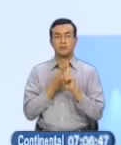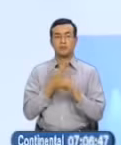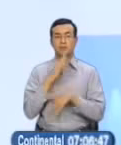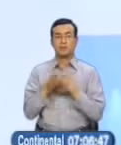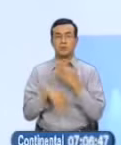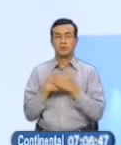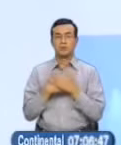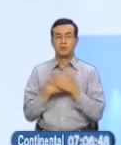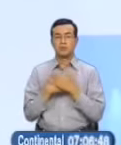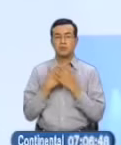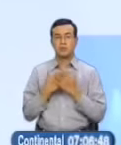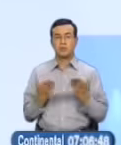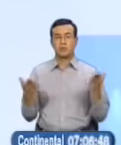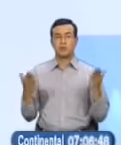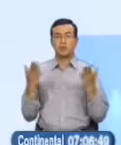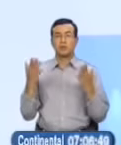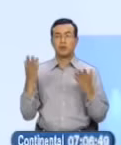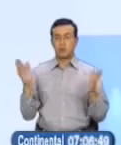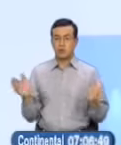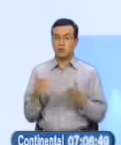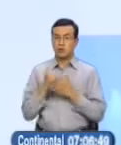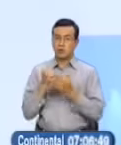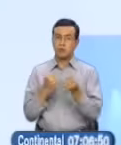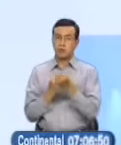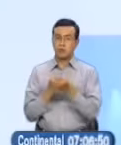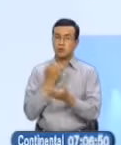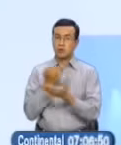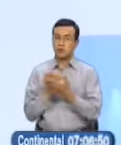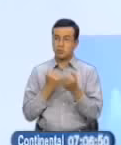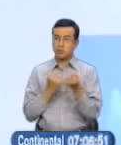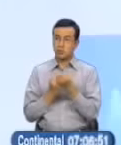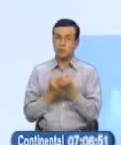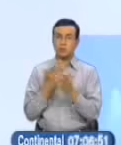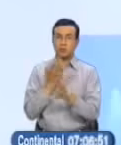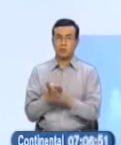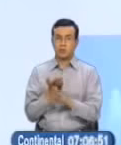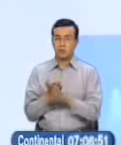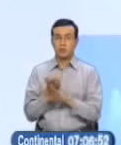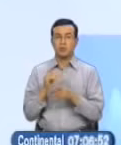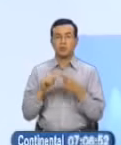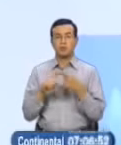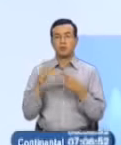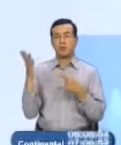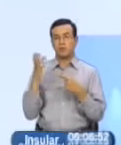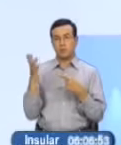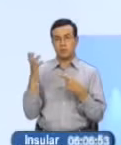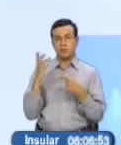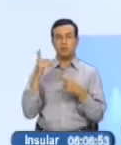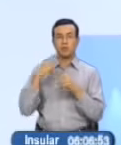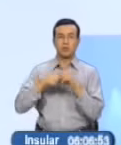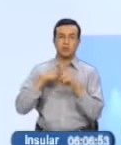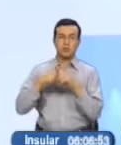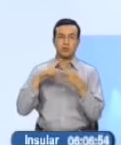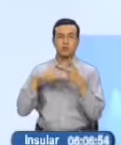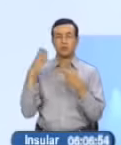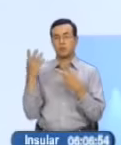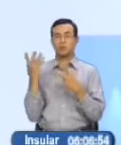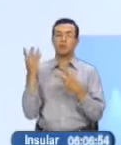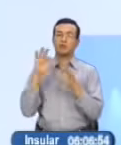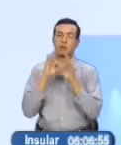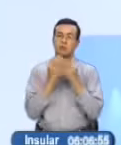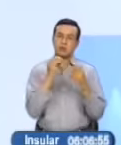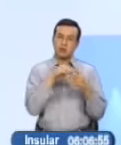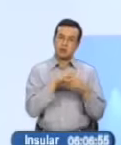lo que fue todo lo que fueron los incentivos económicos planteados, el bono de arrendamiento, el bono de acogida y